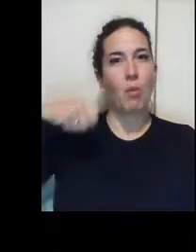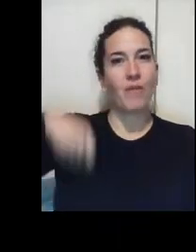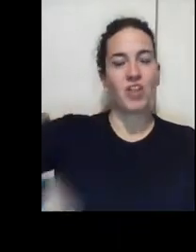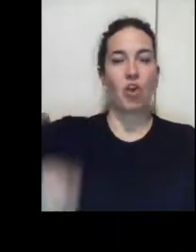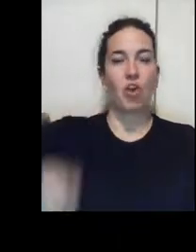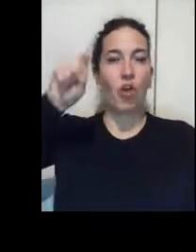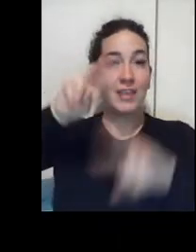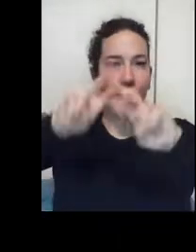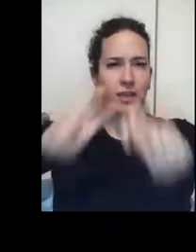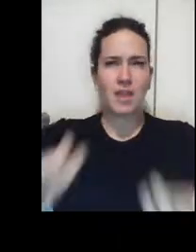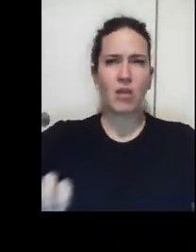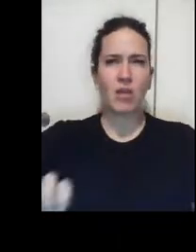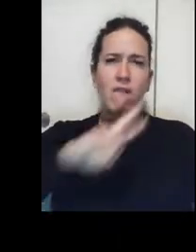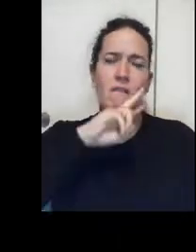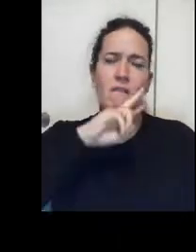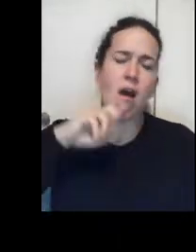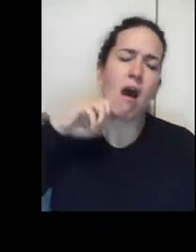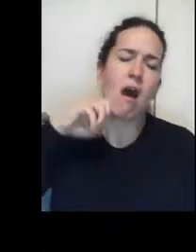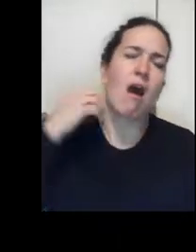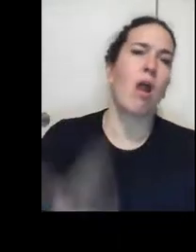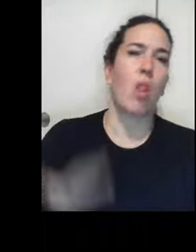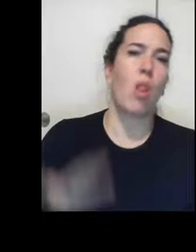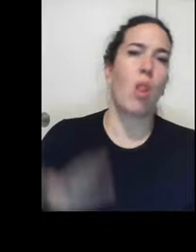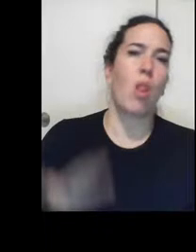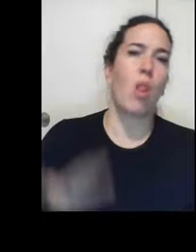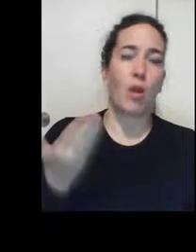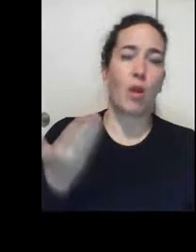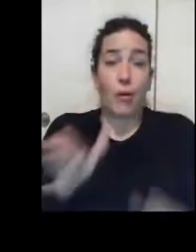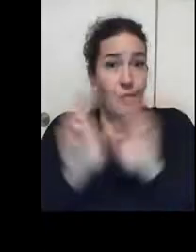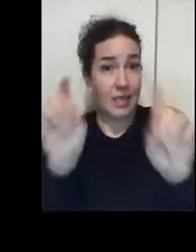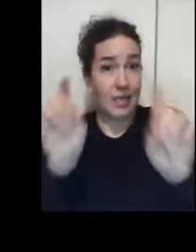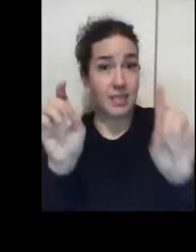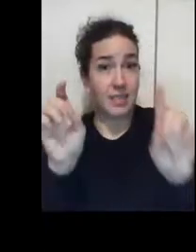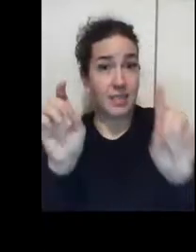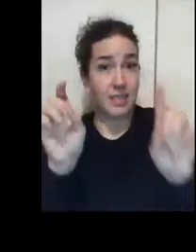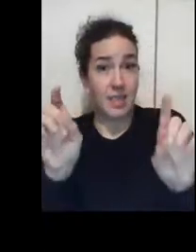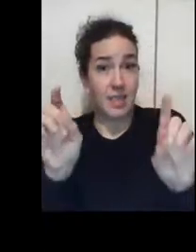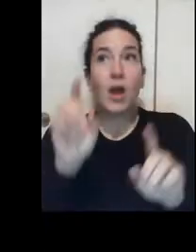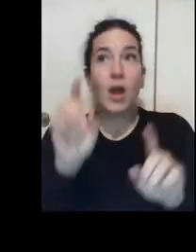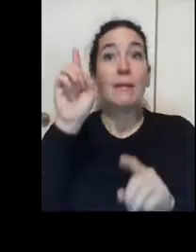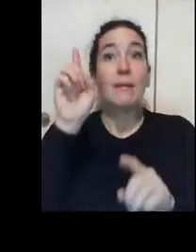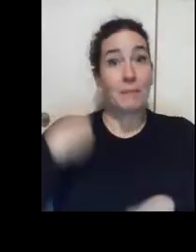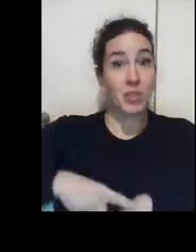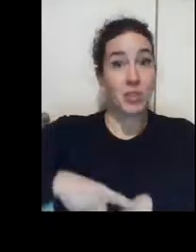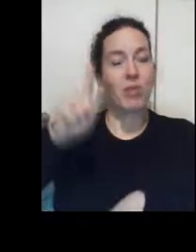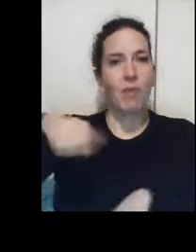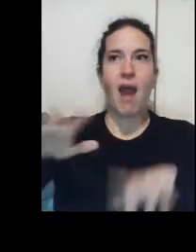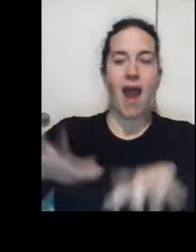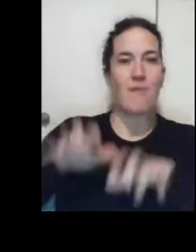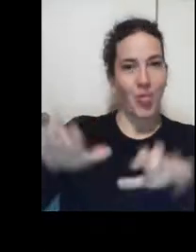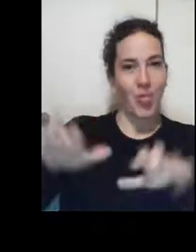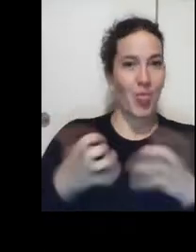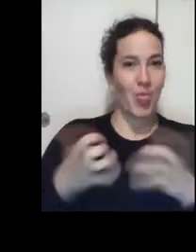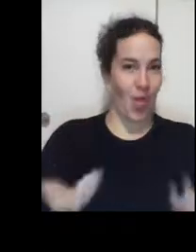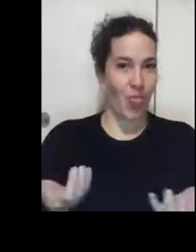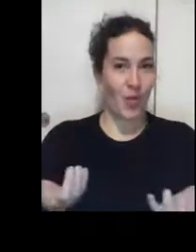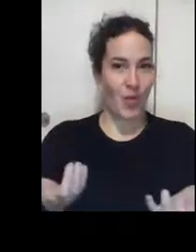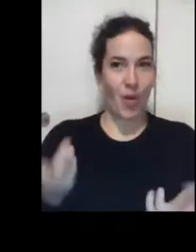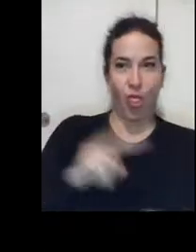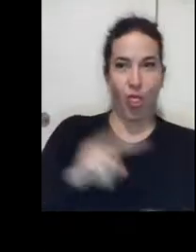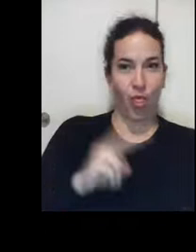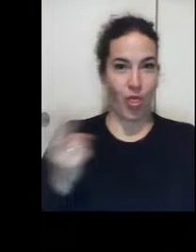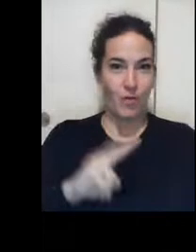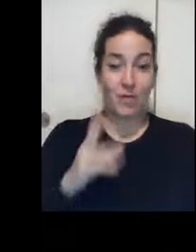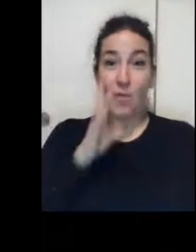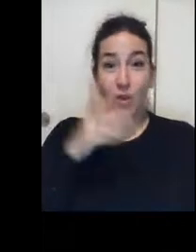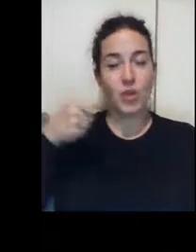porque continuamos ahora enseñando también, pero continuamos aprendiendo, y creo que eso hace de esta